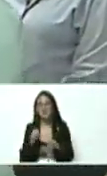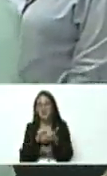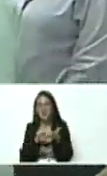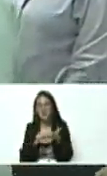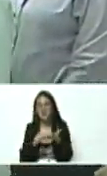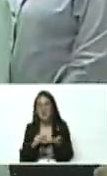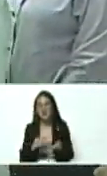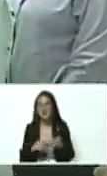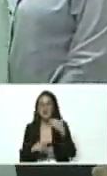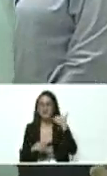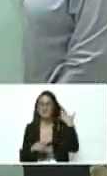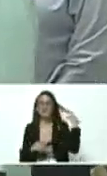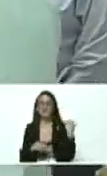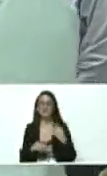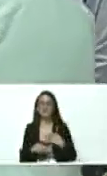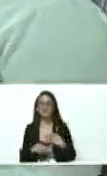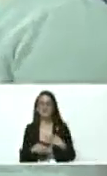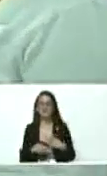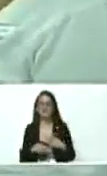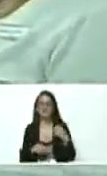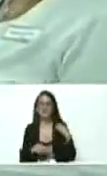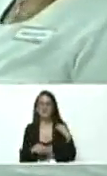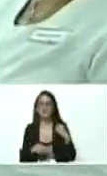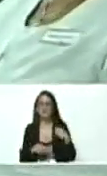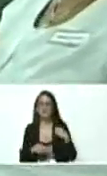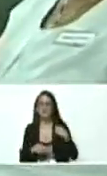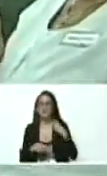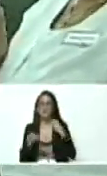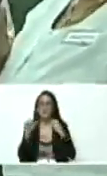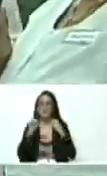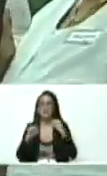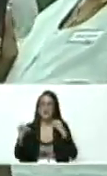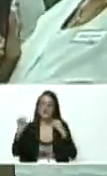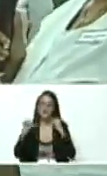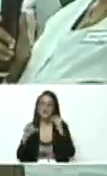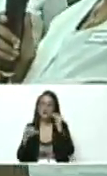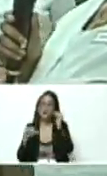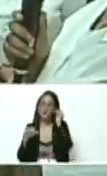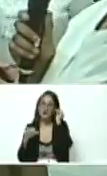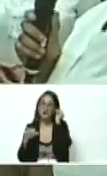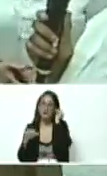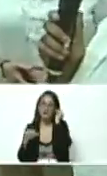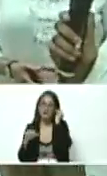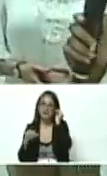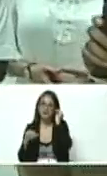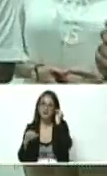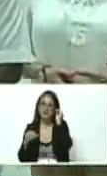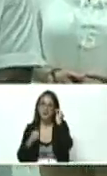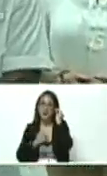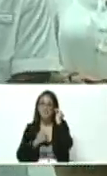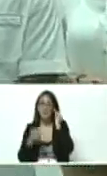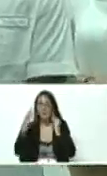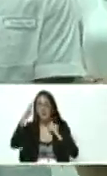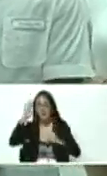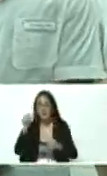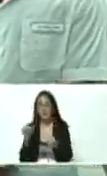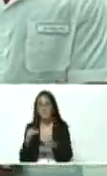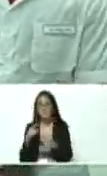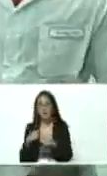ambulatoria. Bueno, esta es la unión del conocimiento, la ciencia, el amor de Cuba y Venezuela. Nos une el